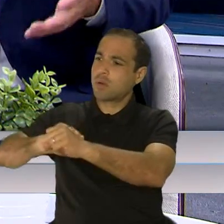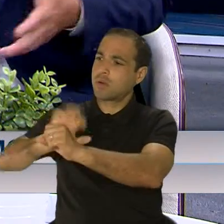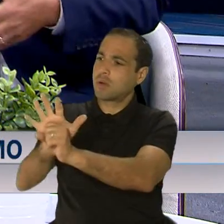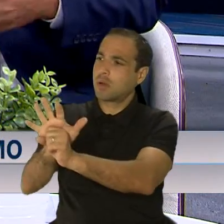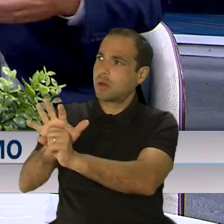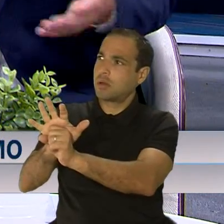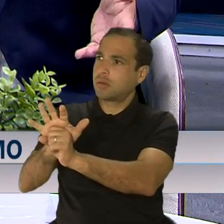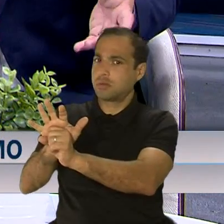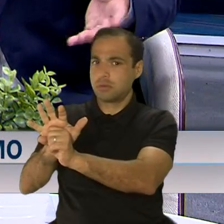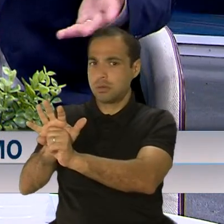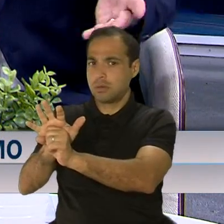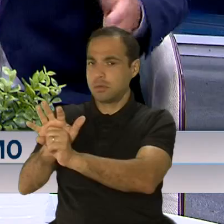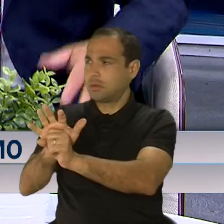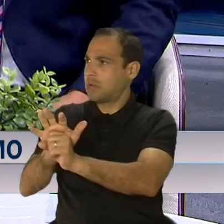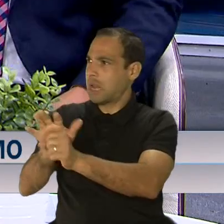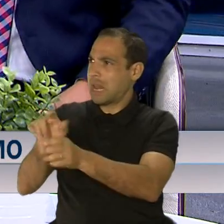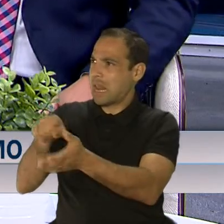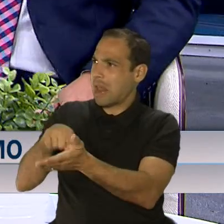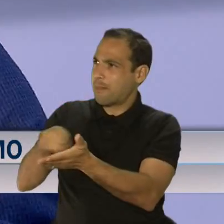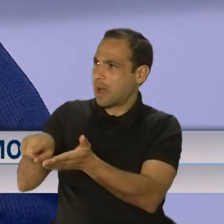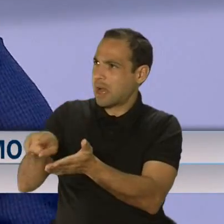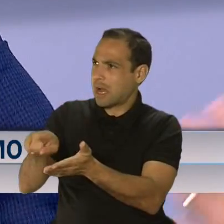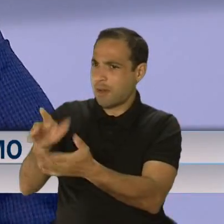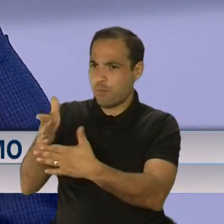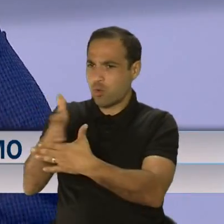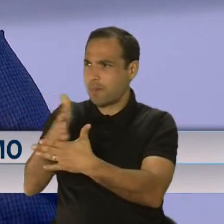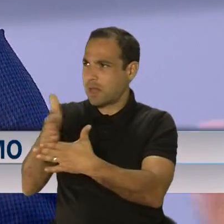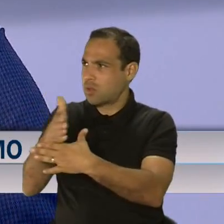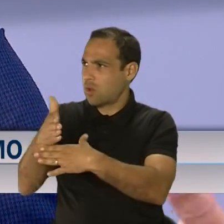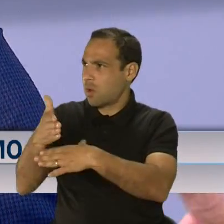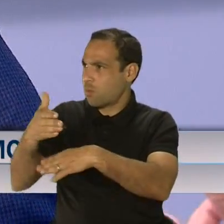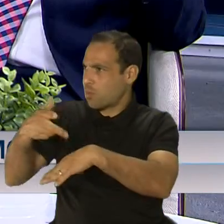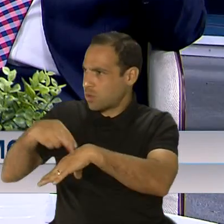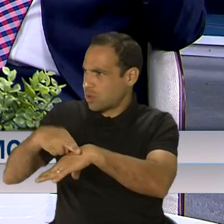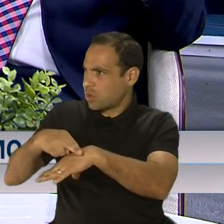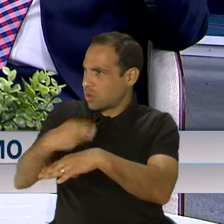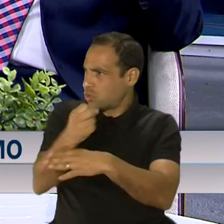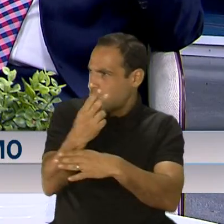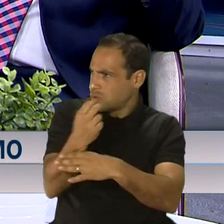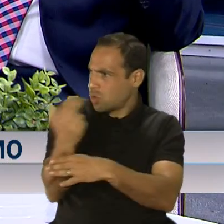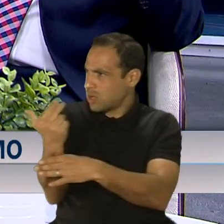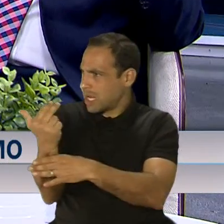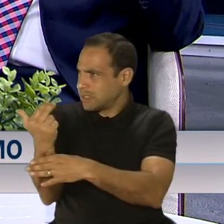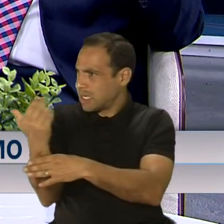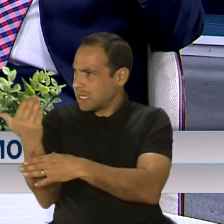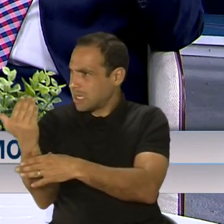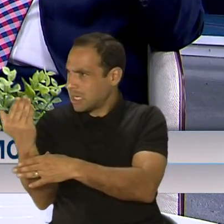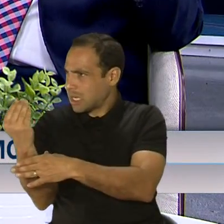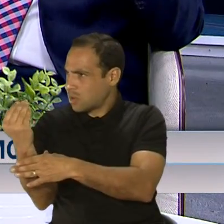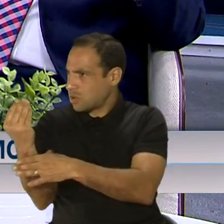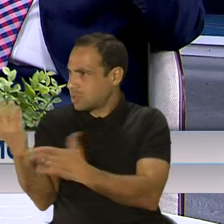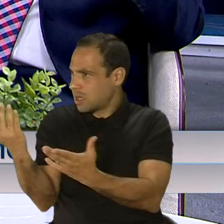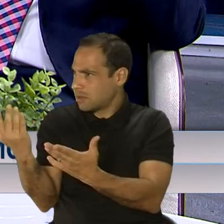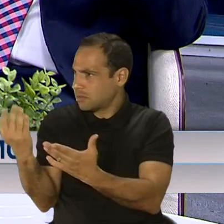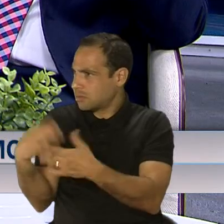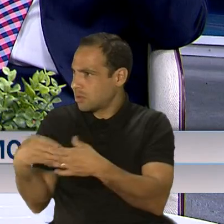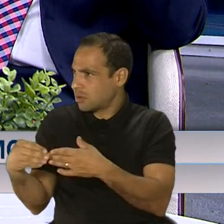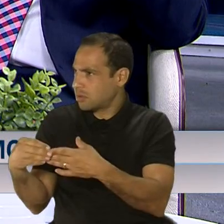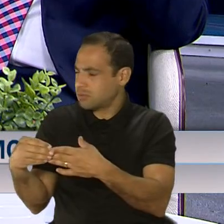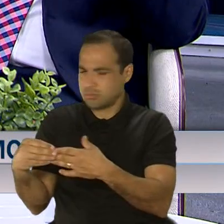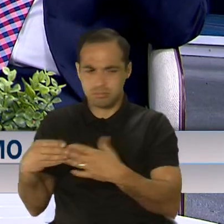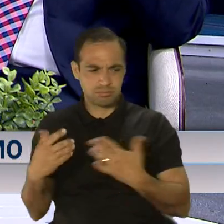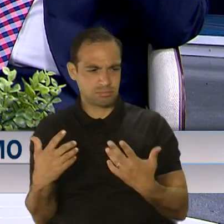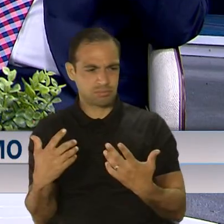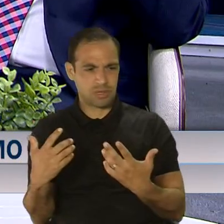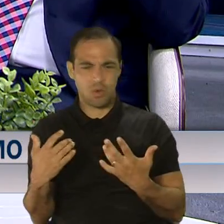promedio en Puerto Rico estaba en 12, 13, hasta $15. Definitivamente. Entonces, choca ahora el discurso con el salario mínimo oficial.